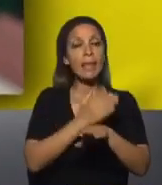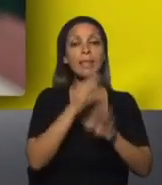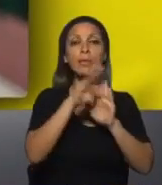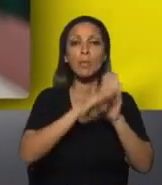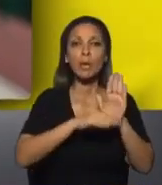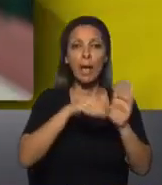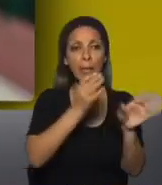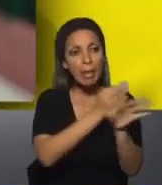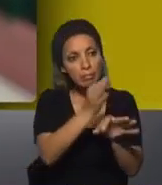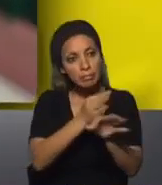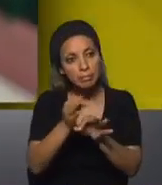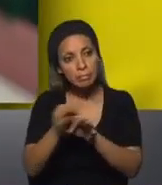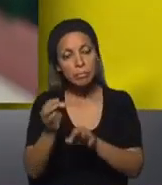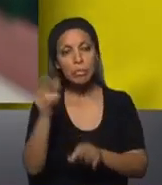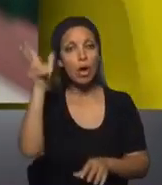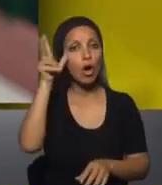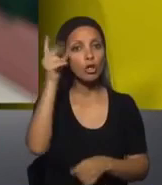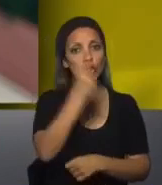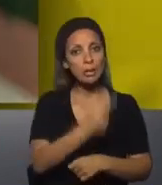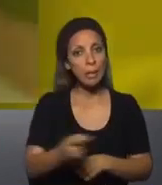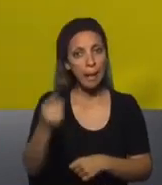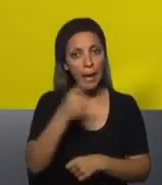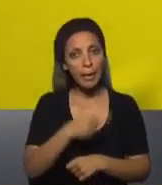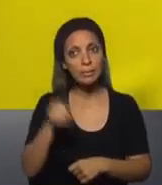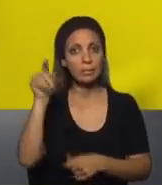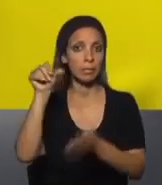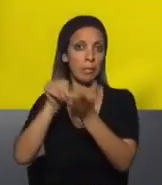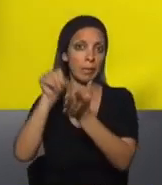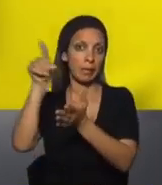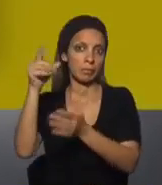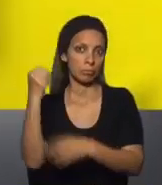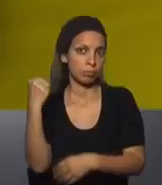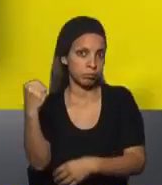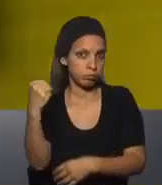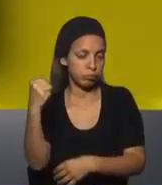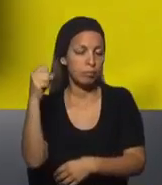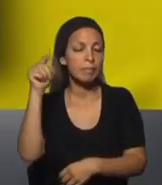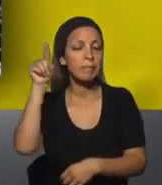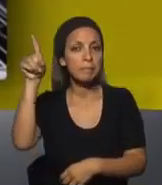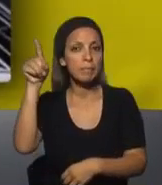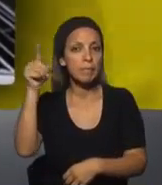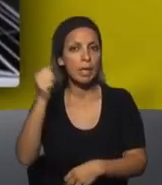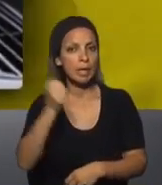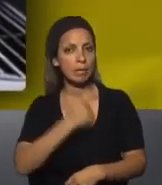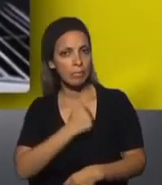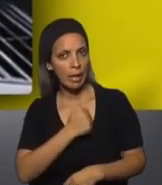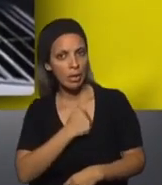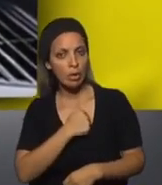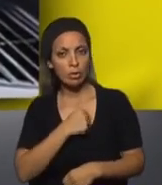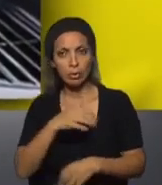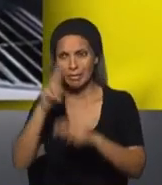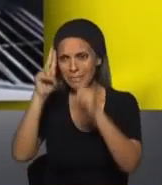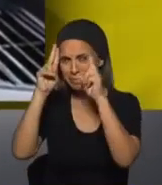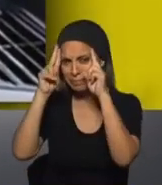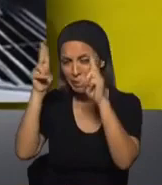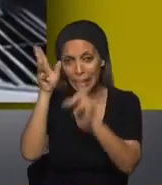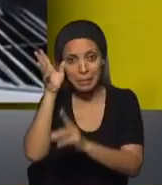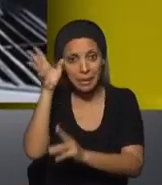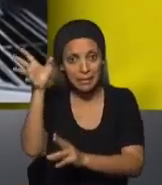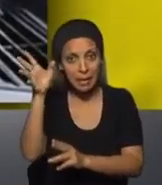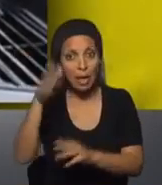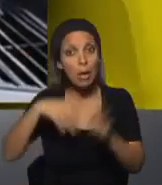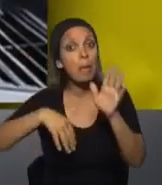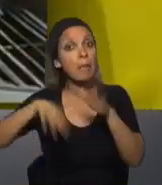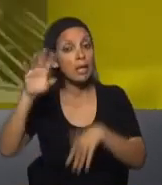capacitación de 8 semanas. En un país conservador como Afganistán, los académicos religiosos son muy respetados y aunque la mayoría se opone a que